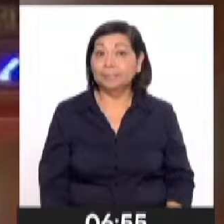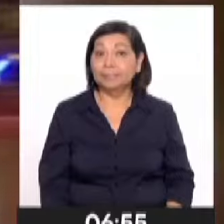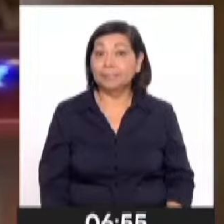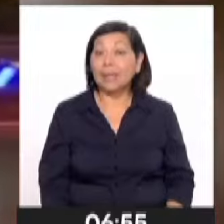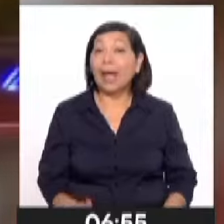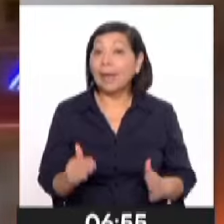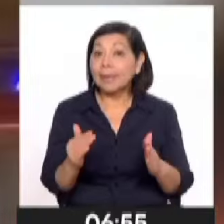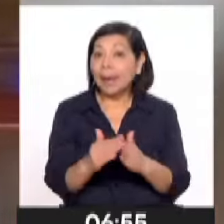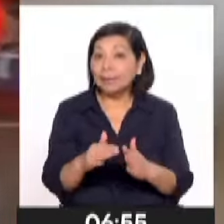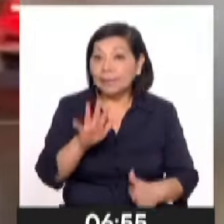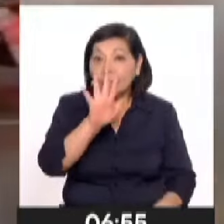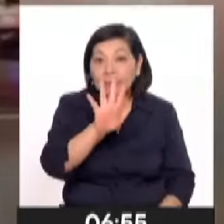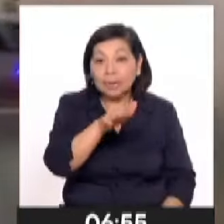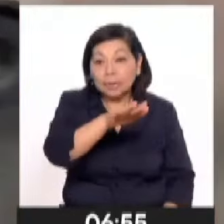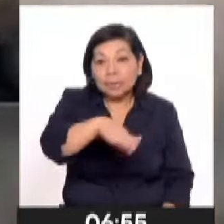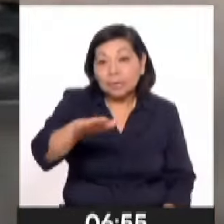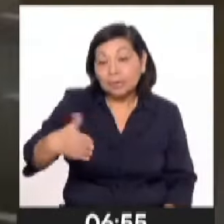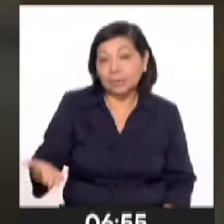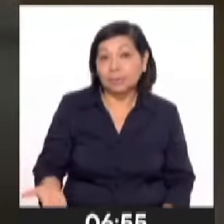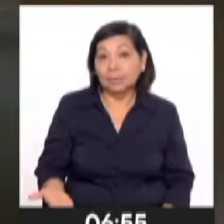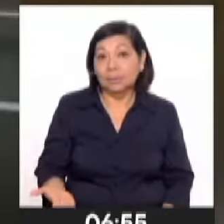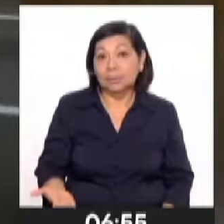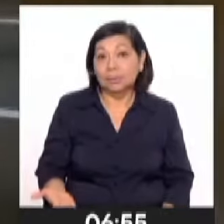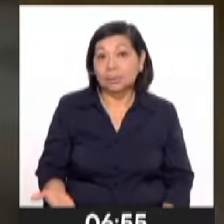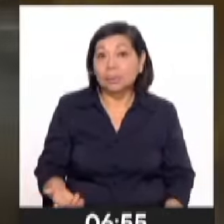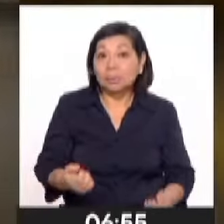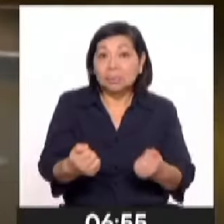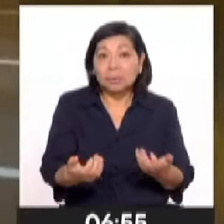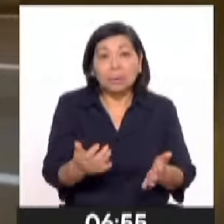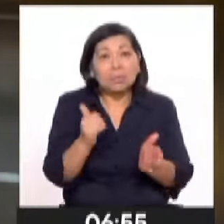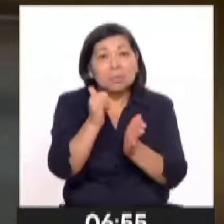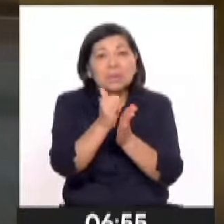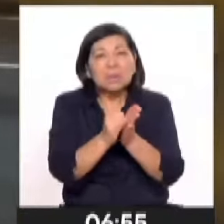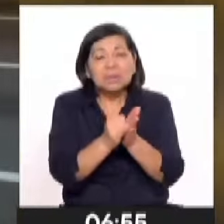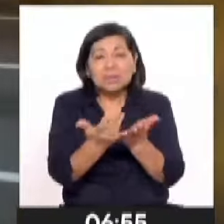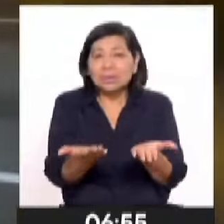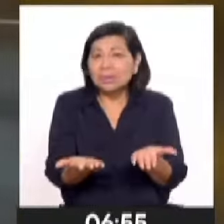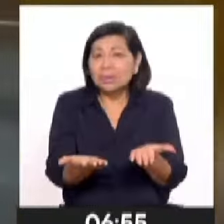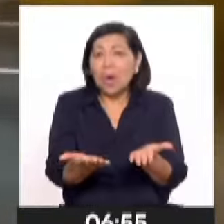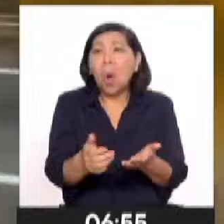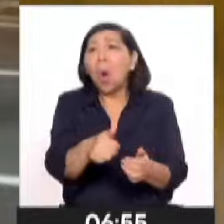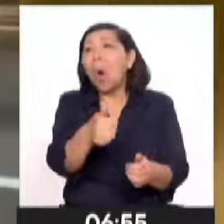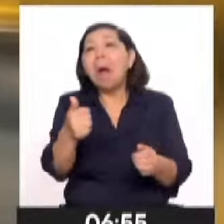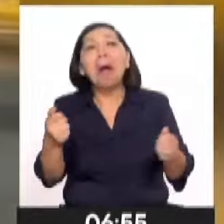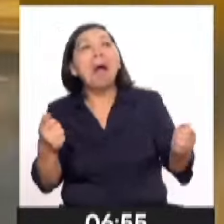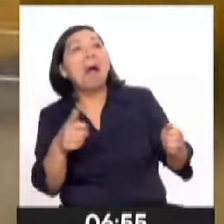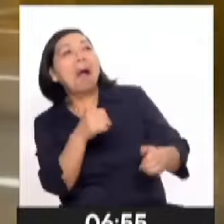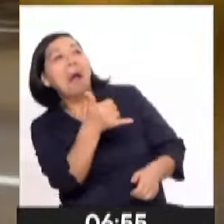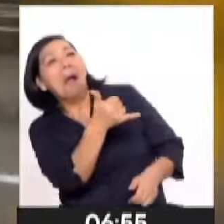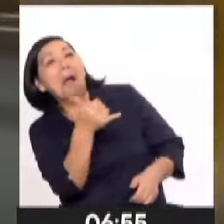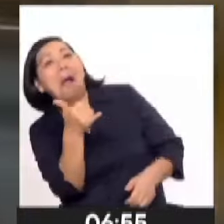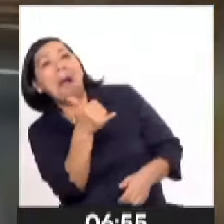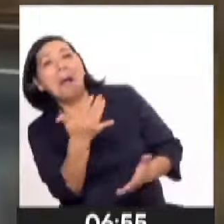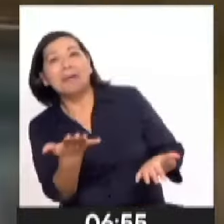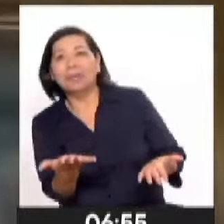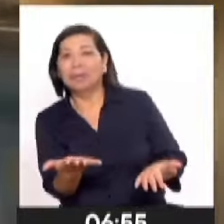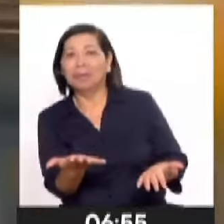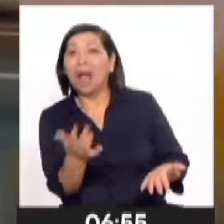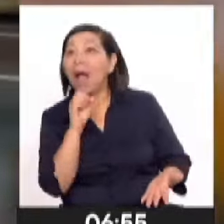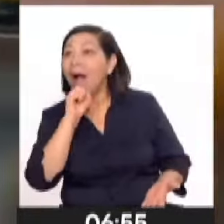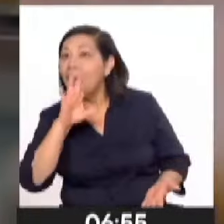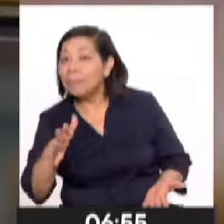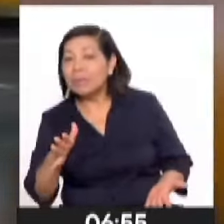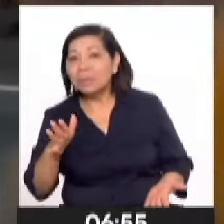las viviendas de los pequeños, ¿no? O el conductor que está grabando, o algún pasajero que está grabando estas imágenes,